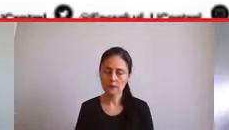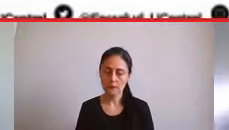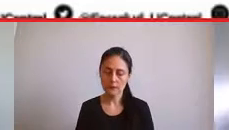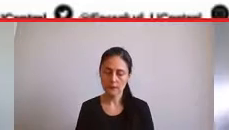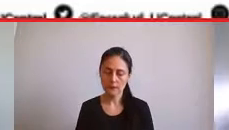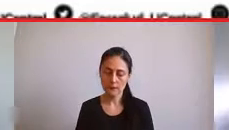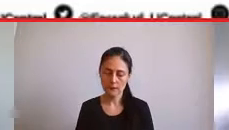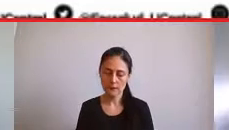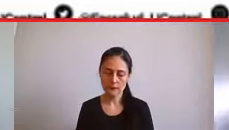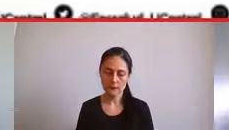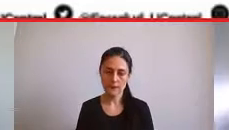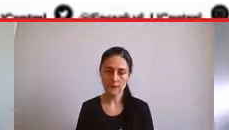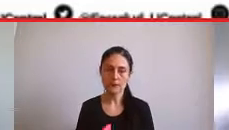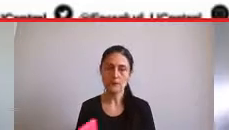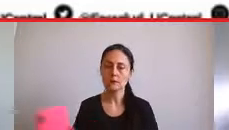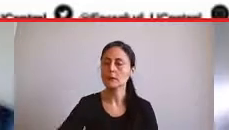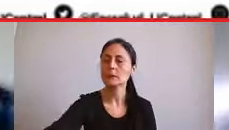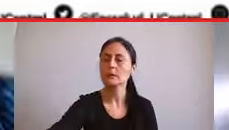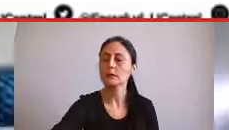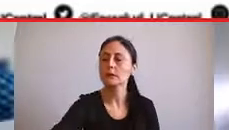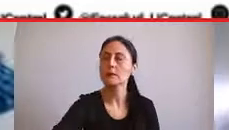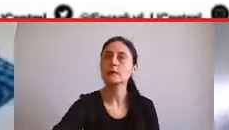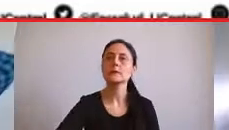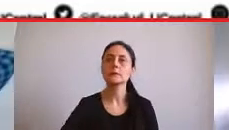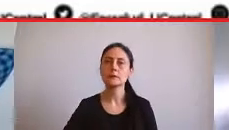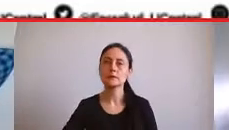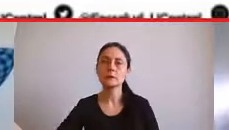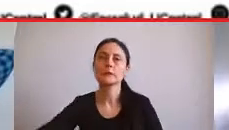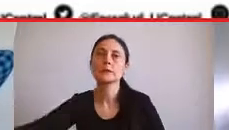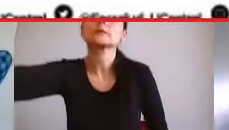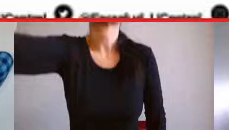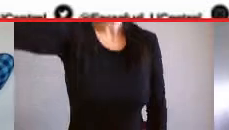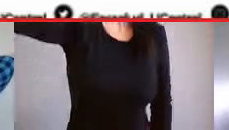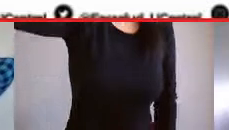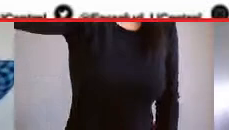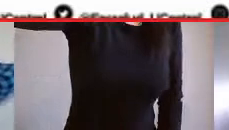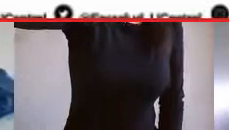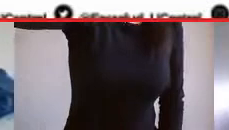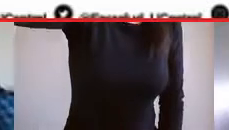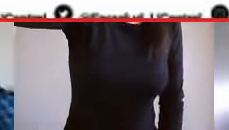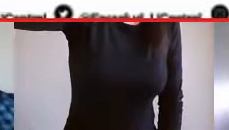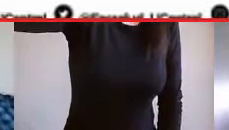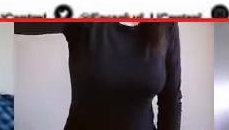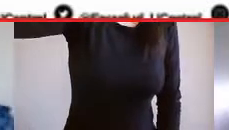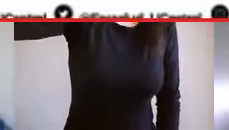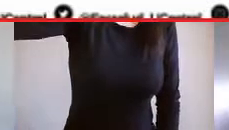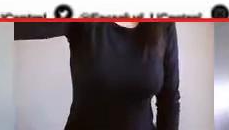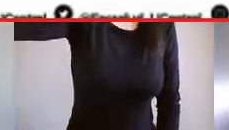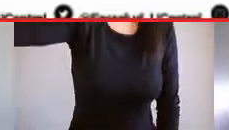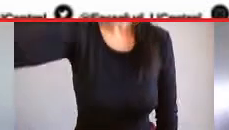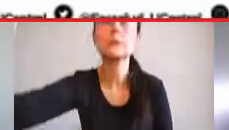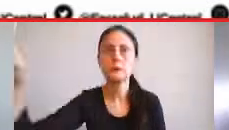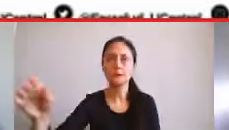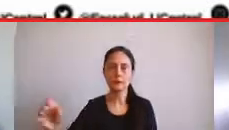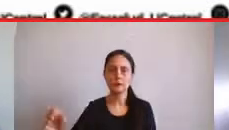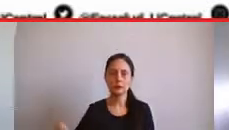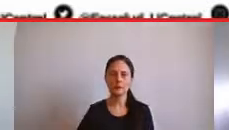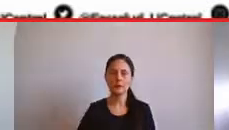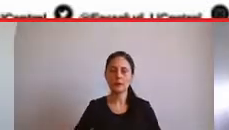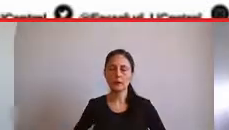La actividad convocada para hoy lleva por nombre Coloquio, Perspectivas Biopsicosociales y Abordaje